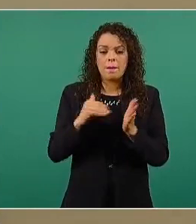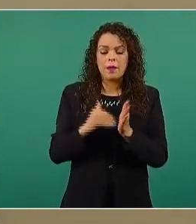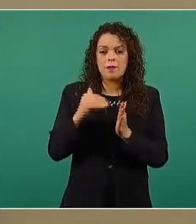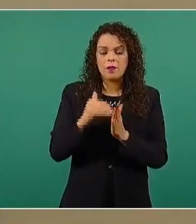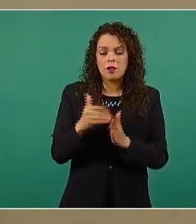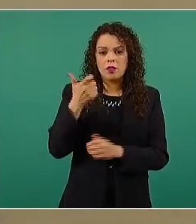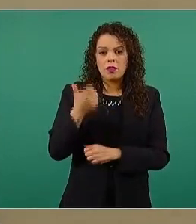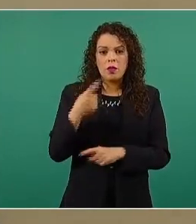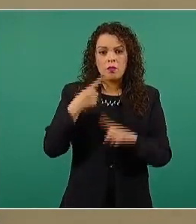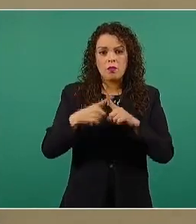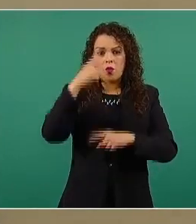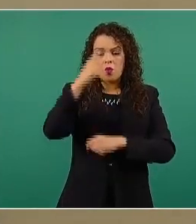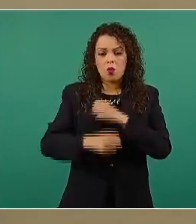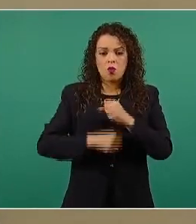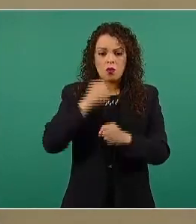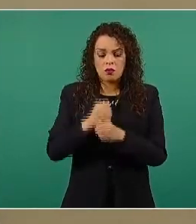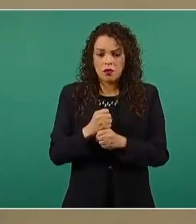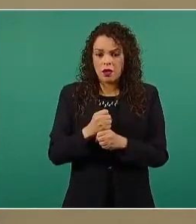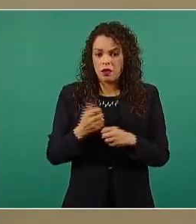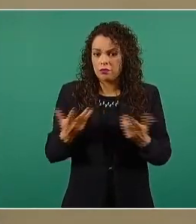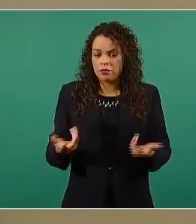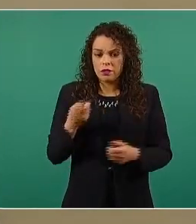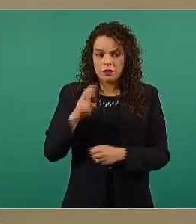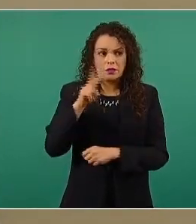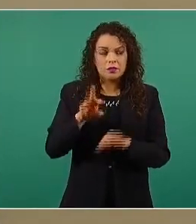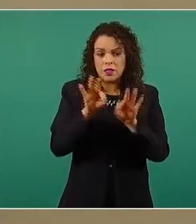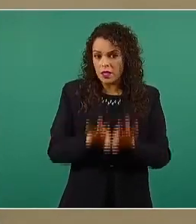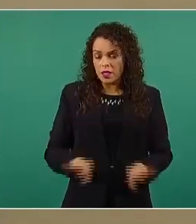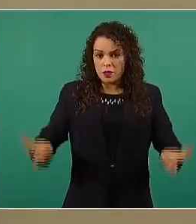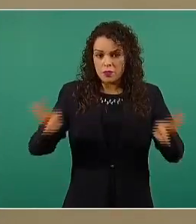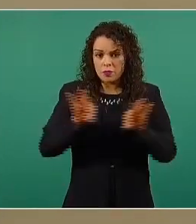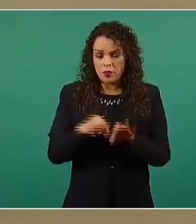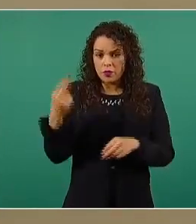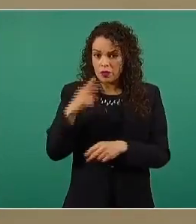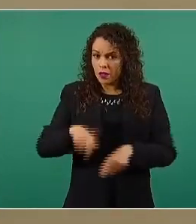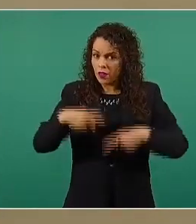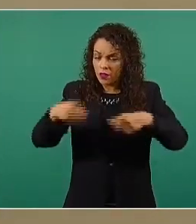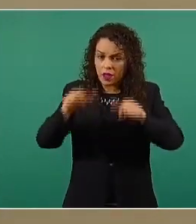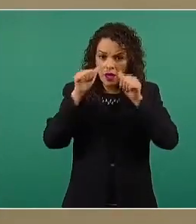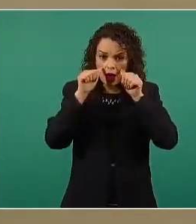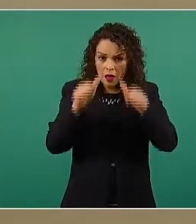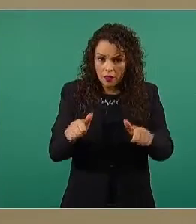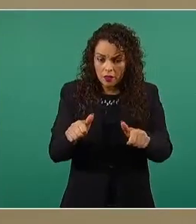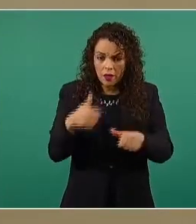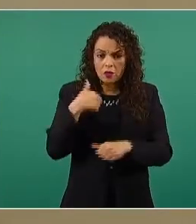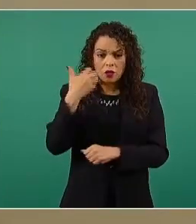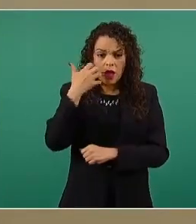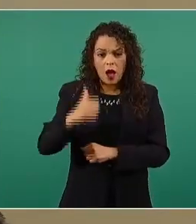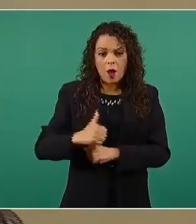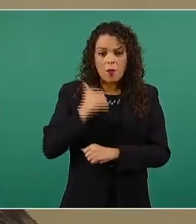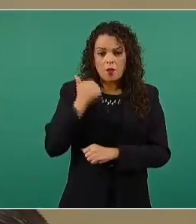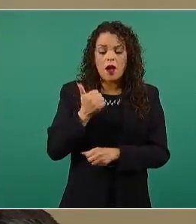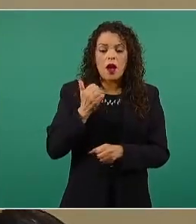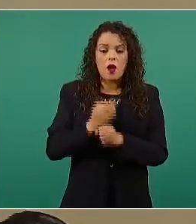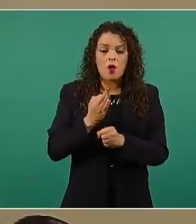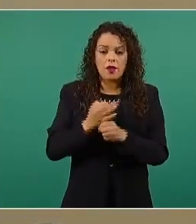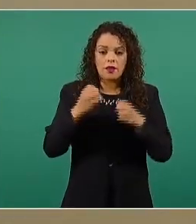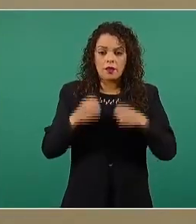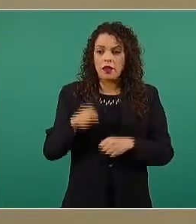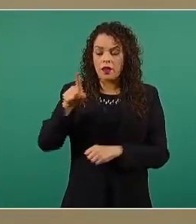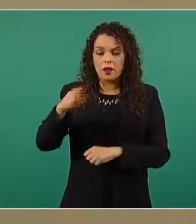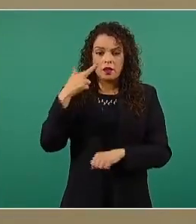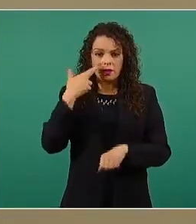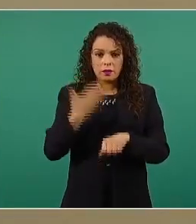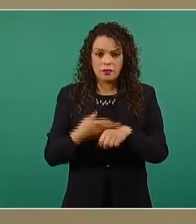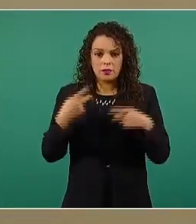al año. Ese es un asunto que me parece importante de tomar atención. Y bueno, quise aprovechar que están aquí los responsables de seguridad